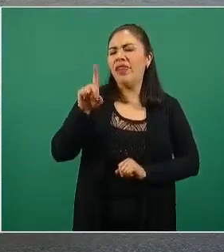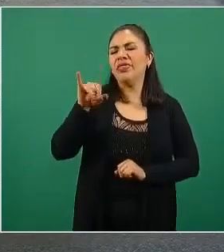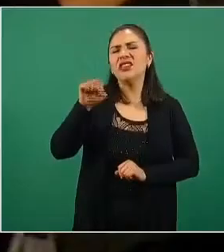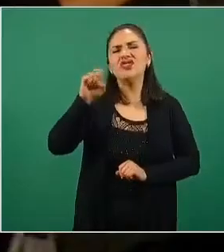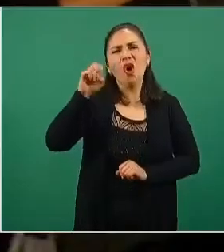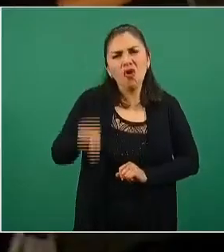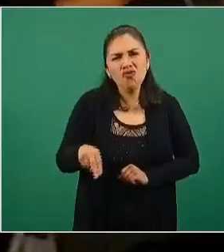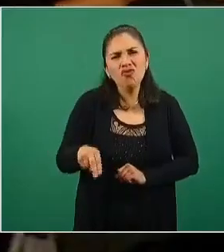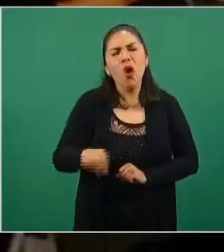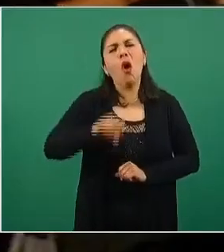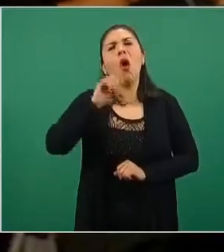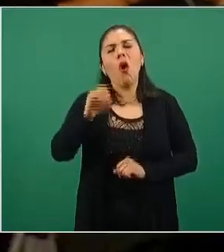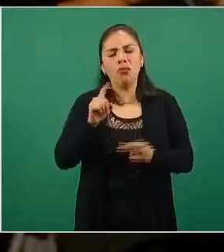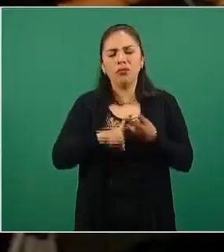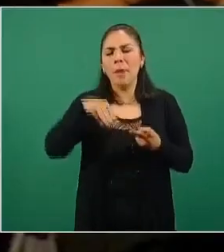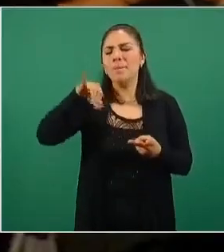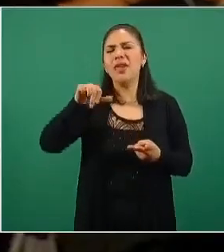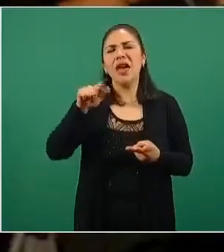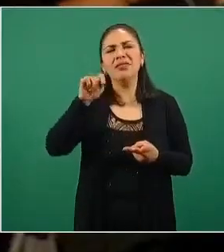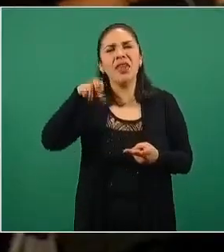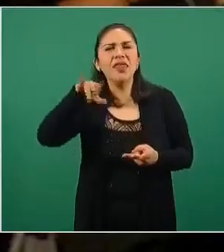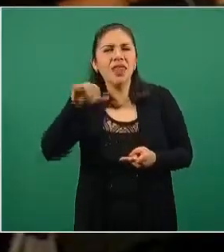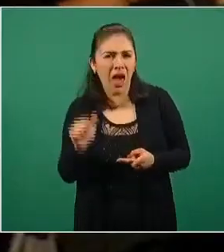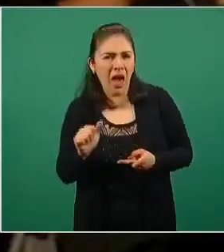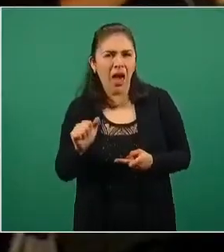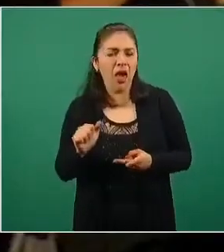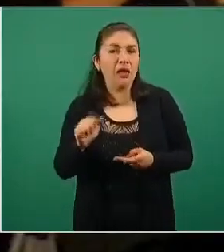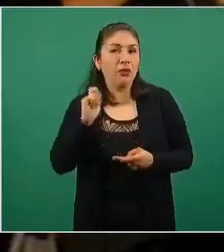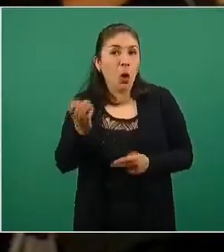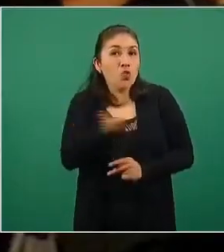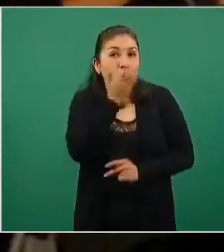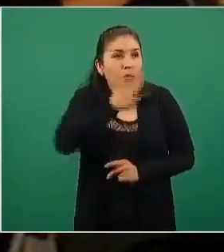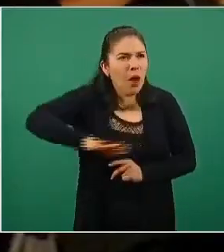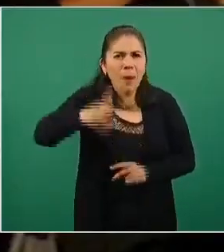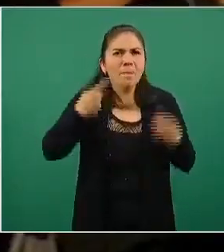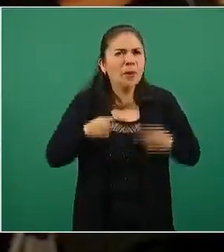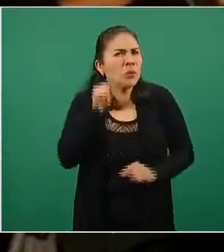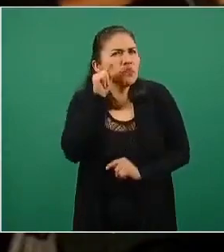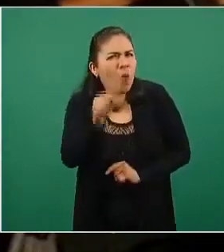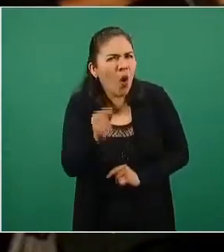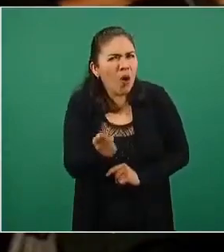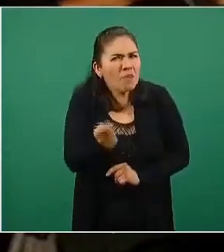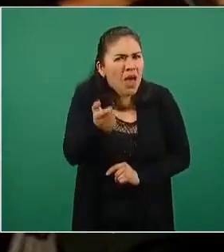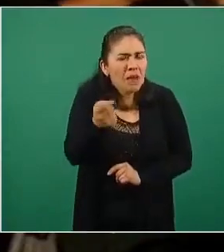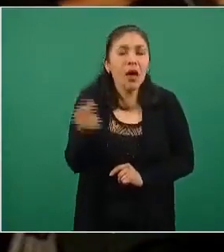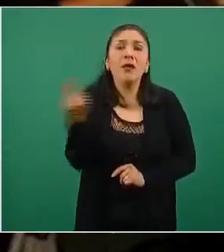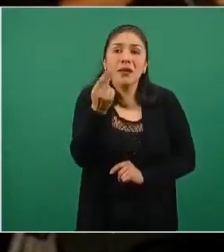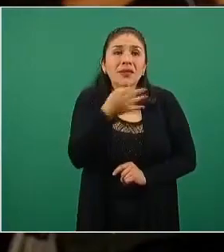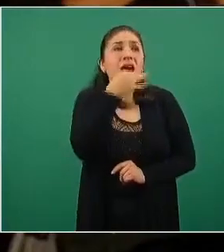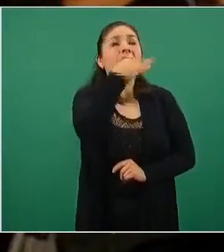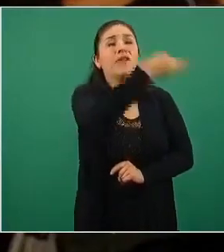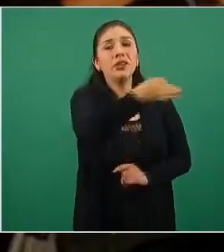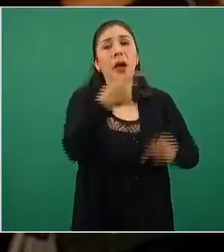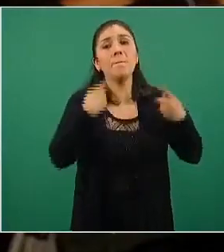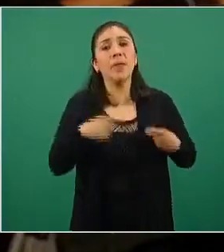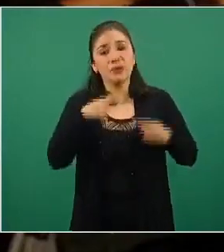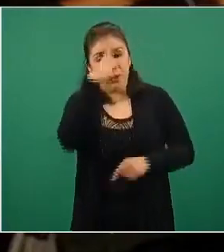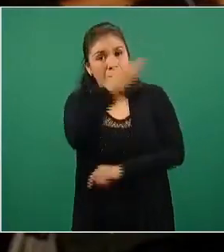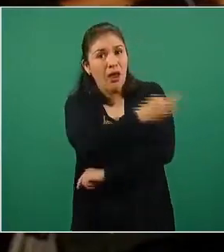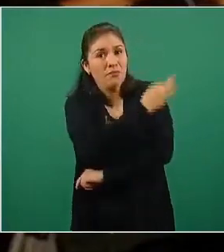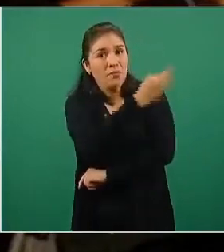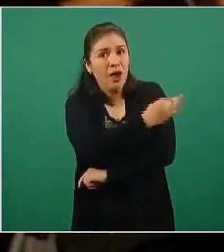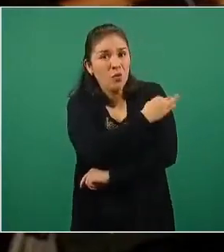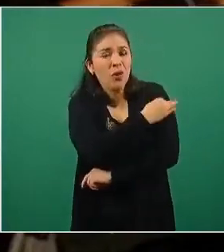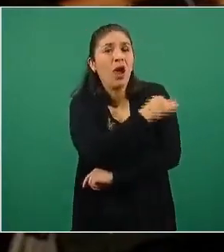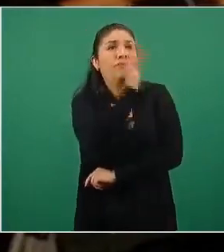o miatenias, que no son muy comunes entre la población, es necesario comunicárselo a la persona que les va a hacer la